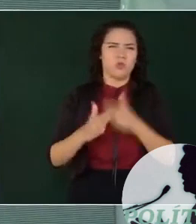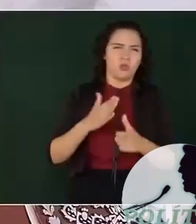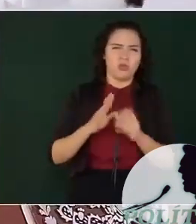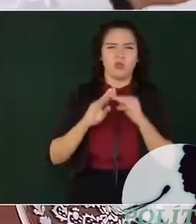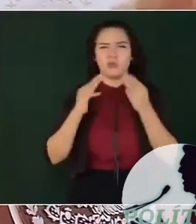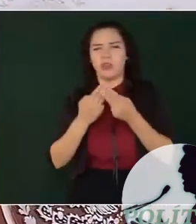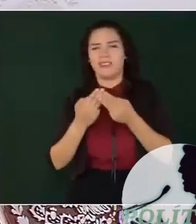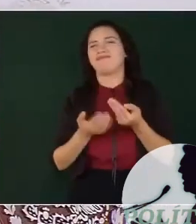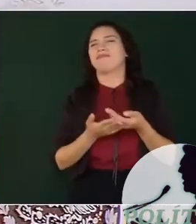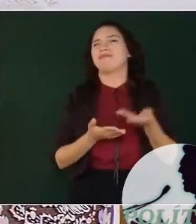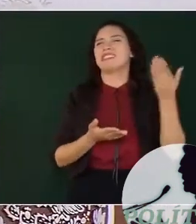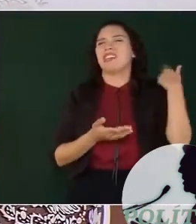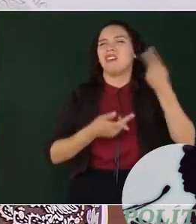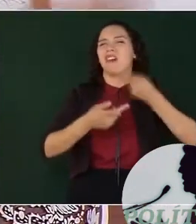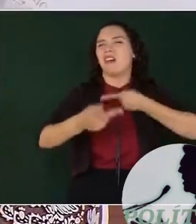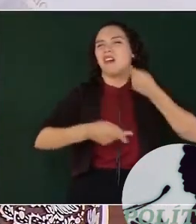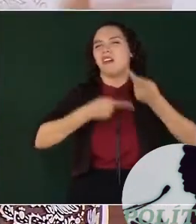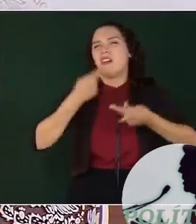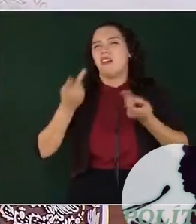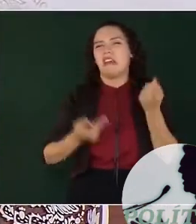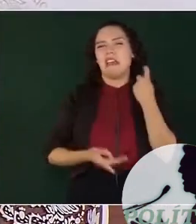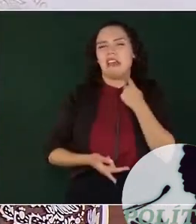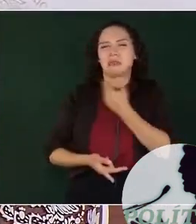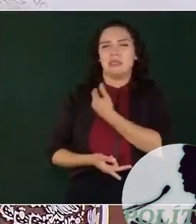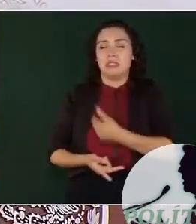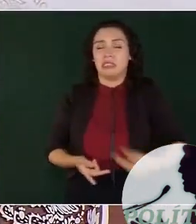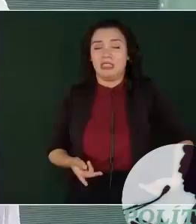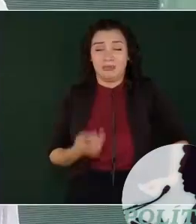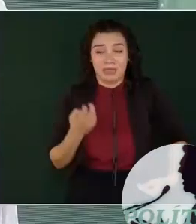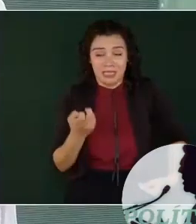así esas balandonadas, ¿no?, en asuntos tan serios.